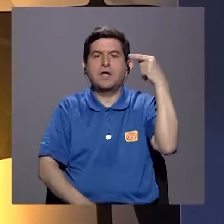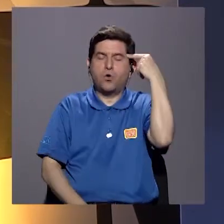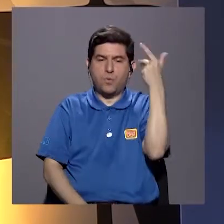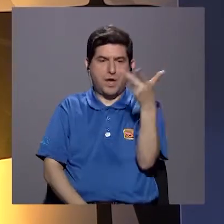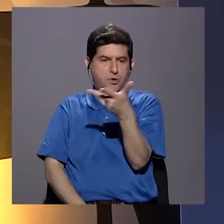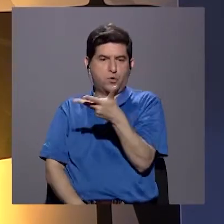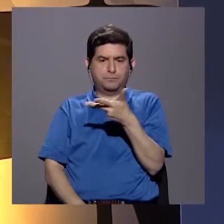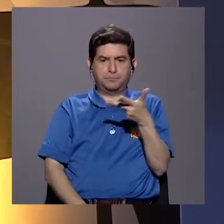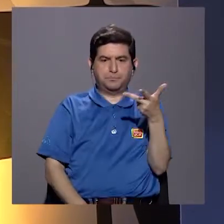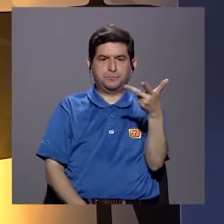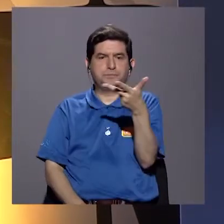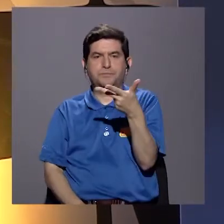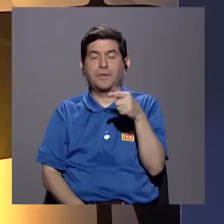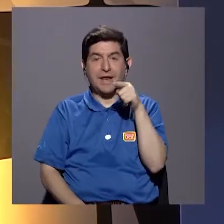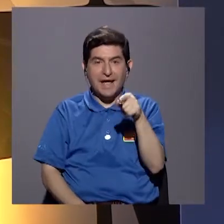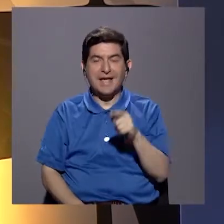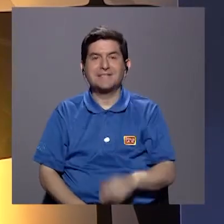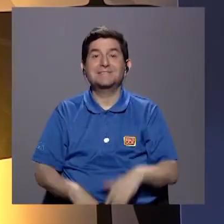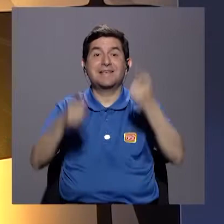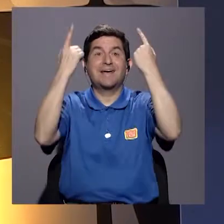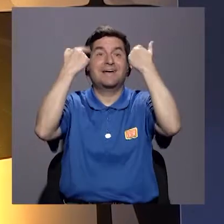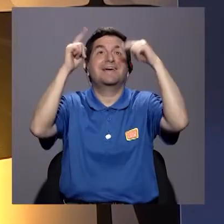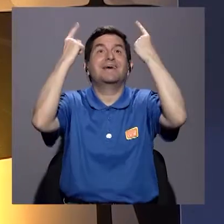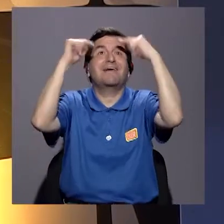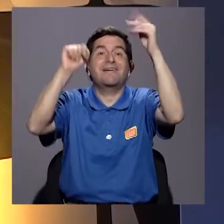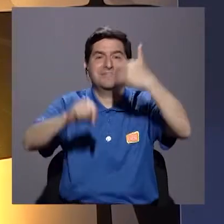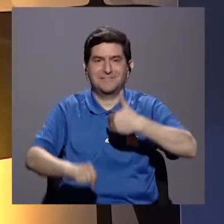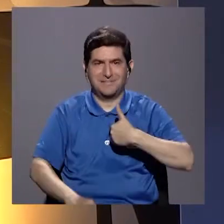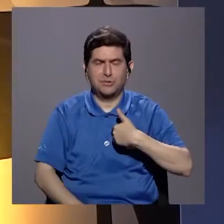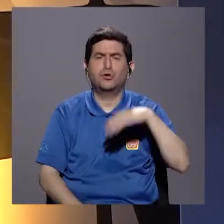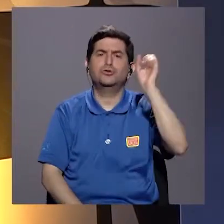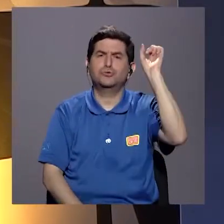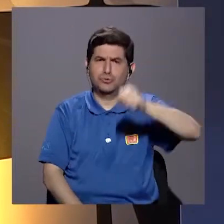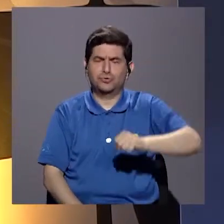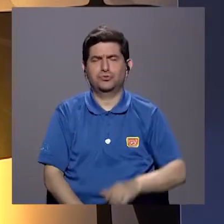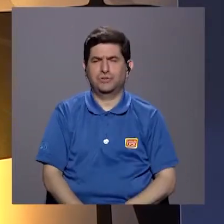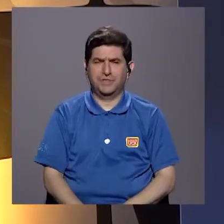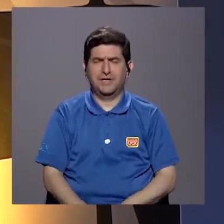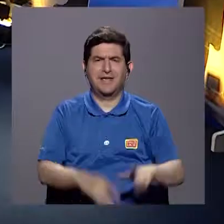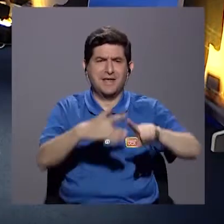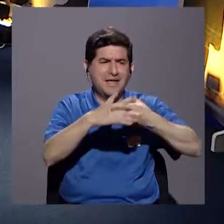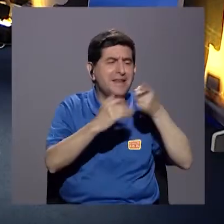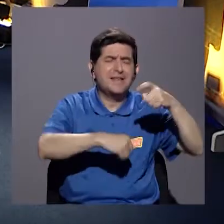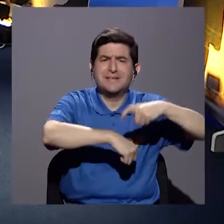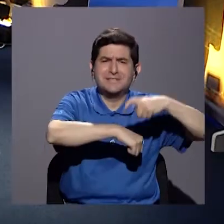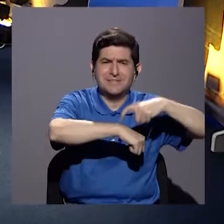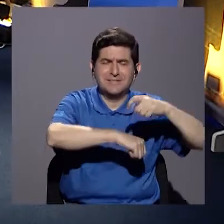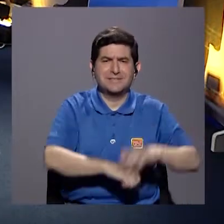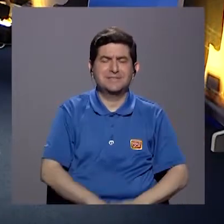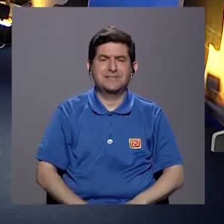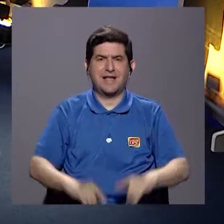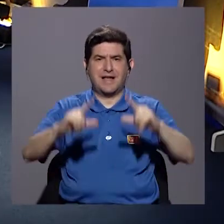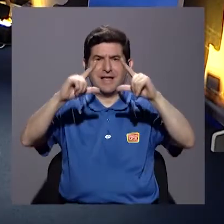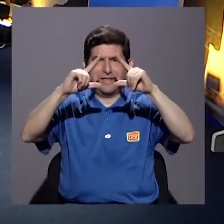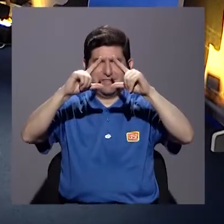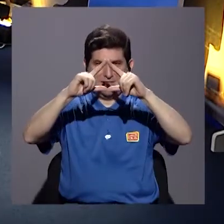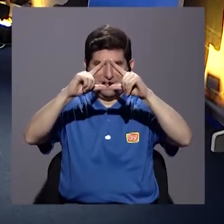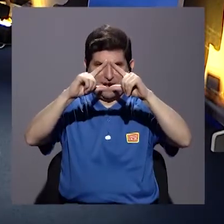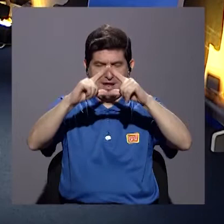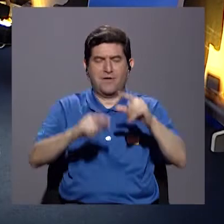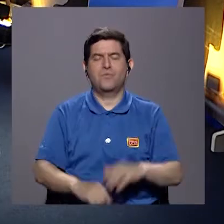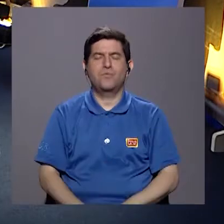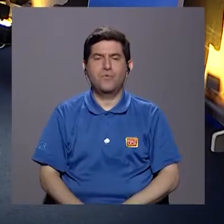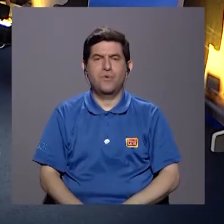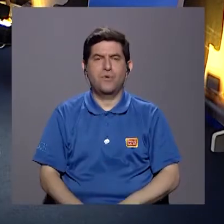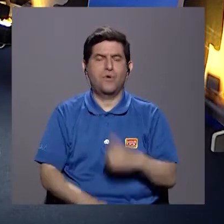del país y el gobierno. Yo creo que ese es uno de los éxitos que ha tenido el SENAT. Nace con lo que se llamaba en esa época el